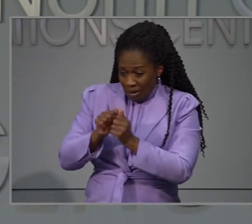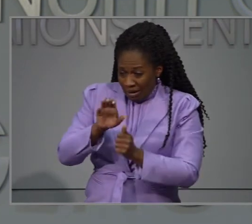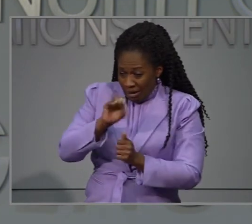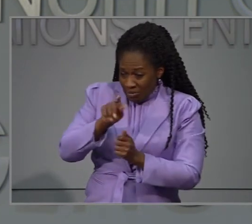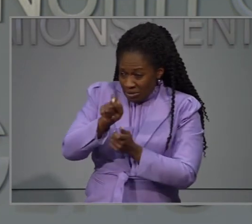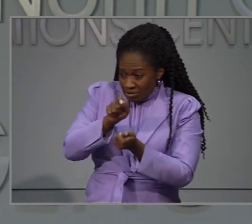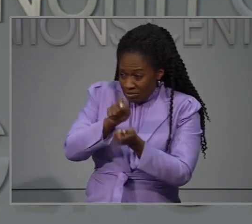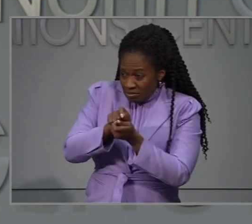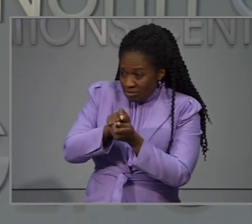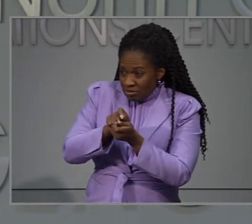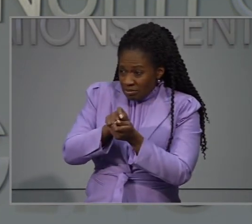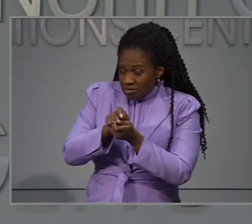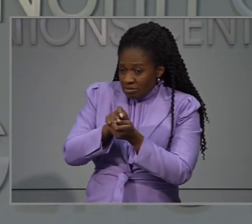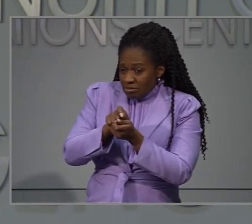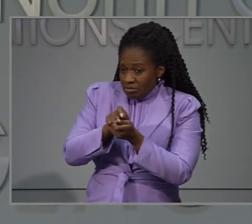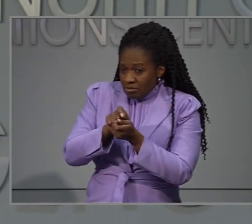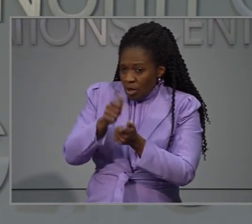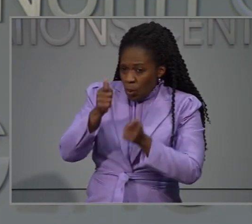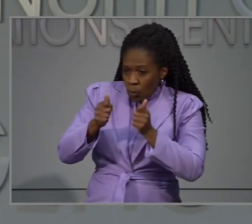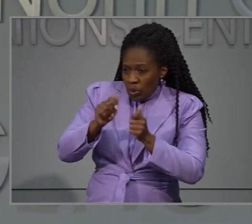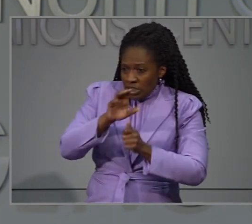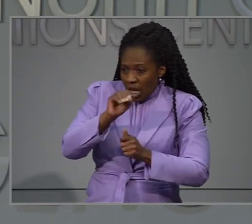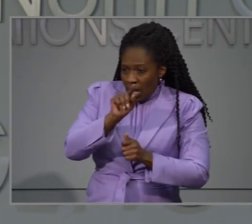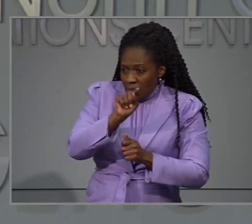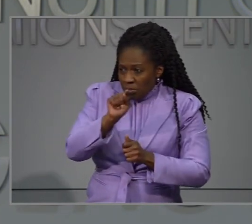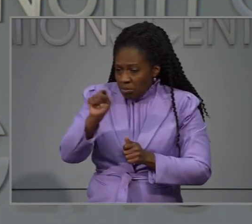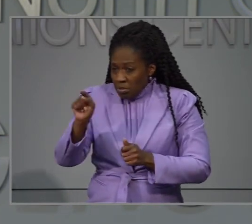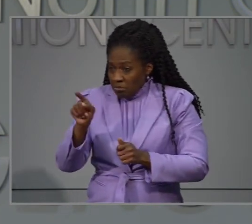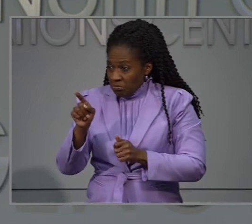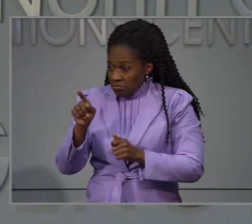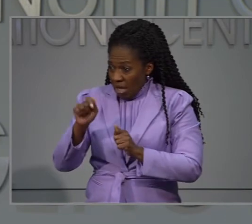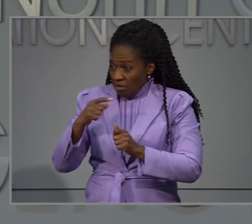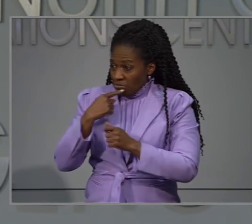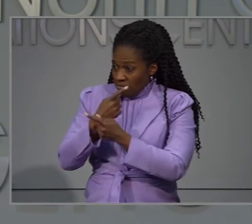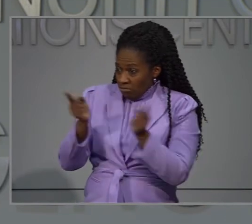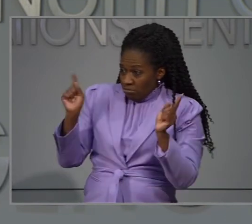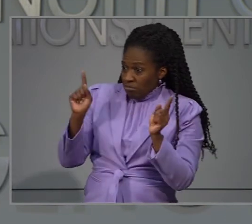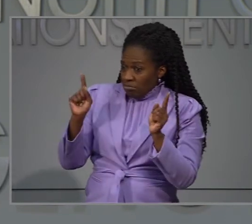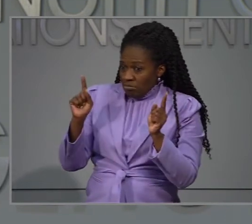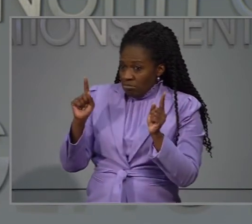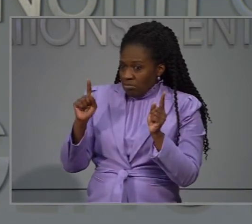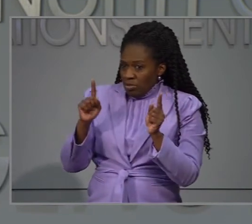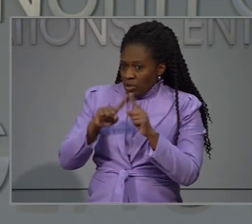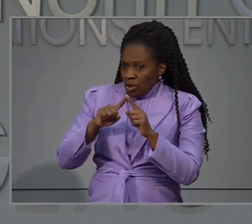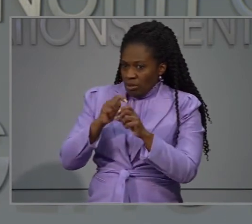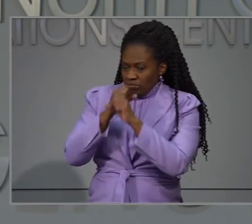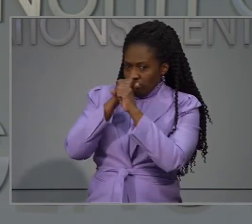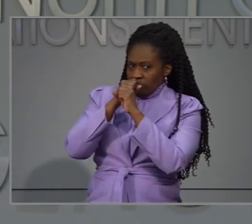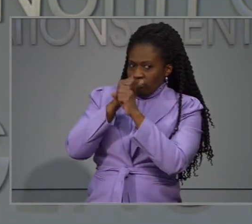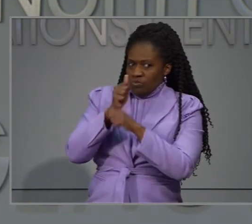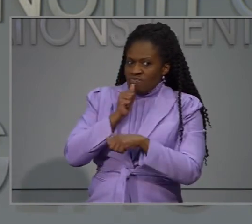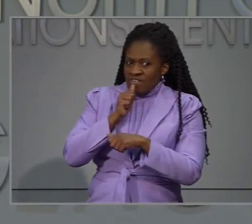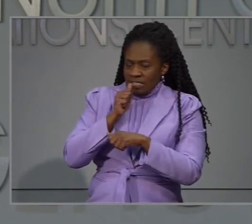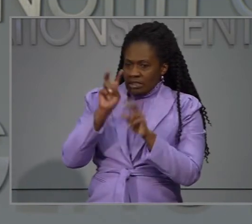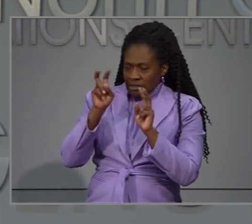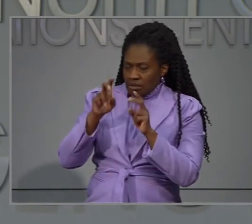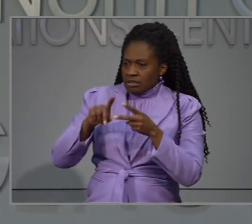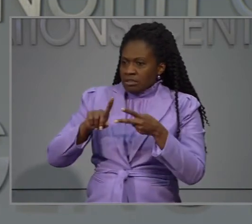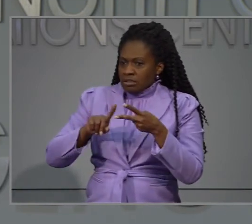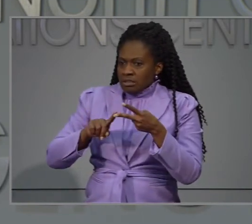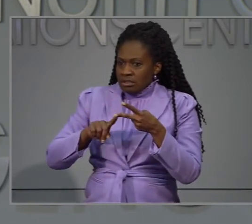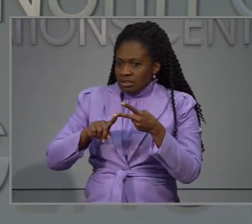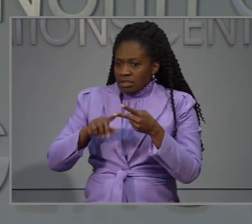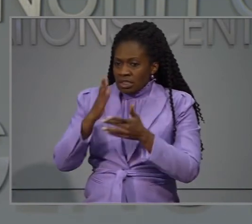están buscando compañías específicas para quiénes son estas que son estas compañías y en segundo